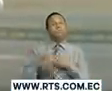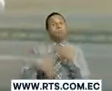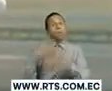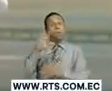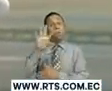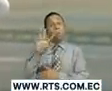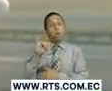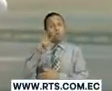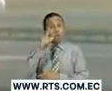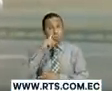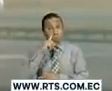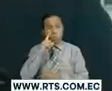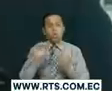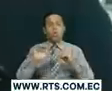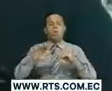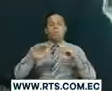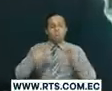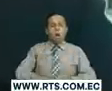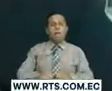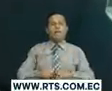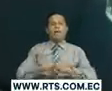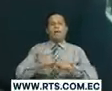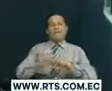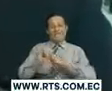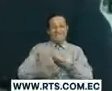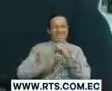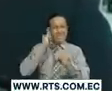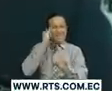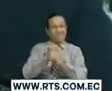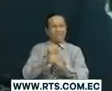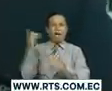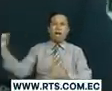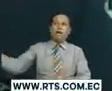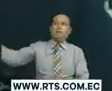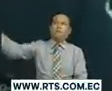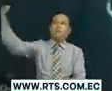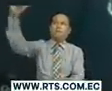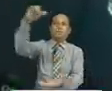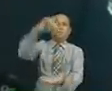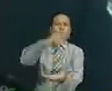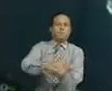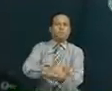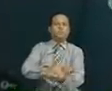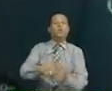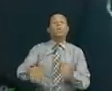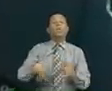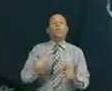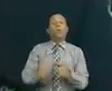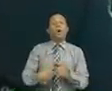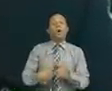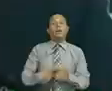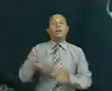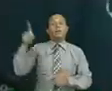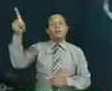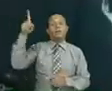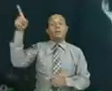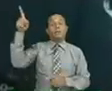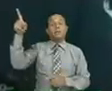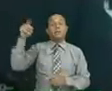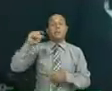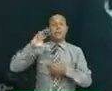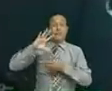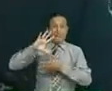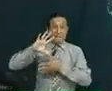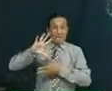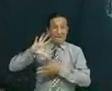vuelos internacionales. Ojalá que están aquí para ver el primer vuelo a las 10 de la mañana de American